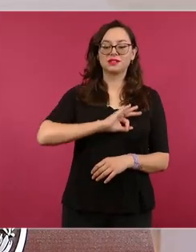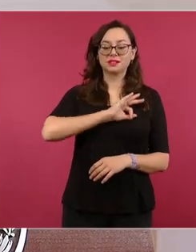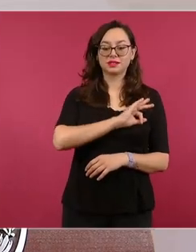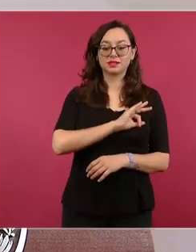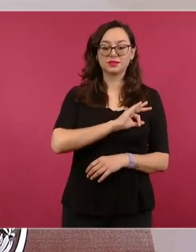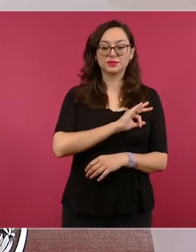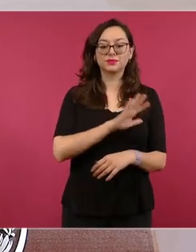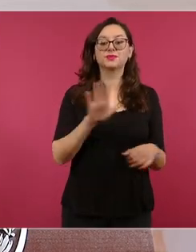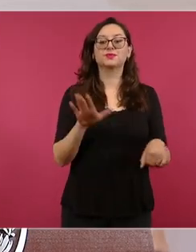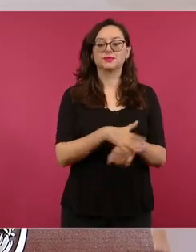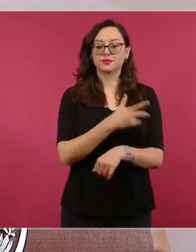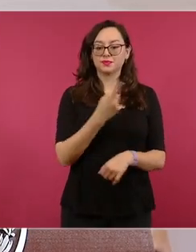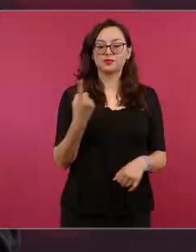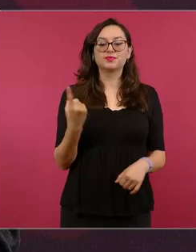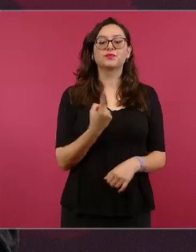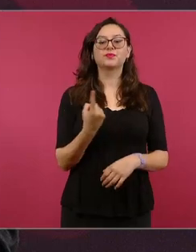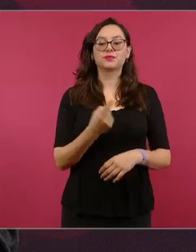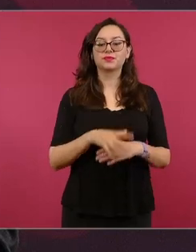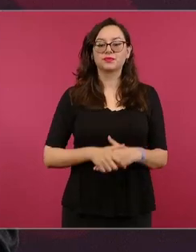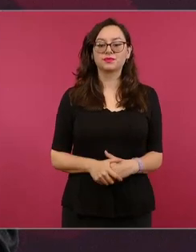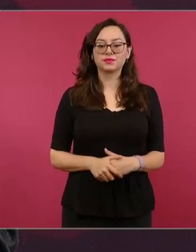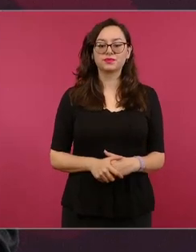porque el presupuesto